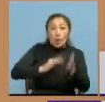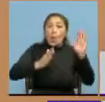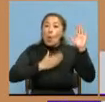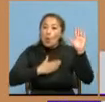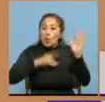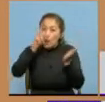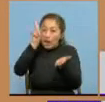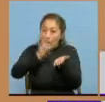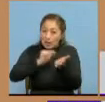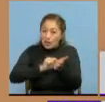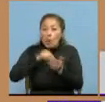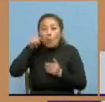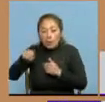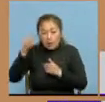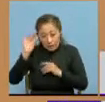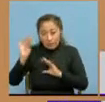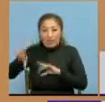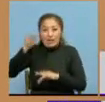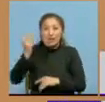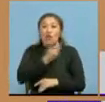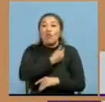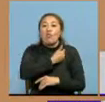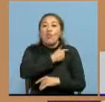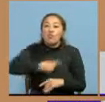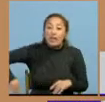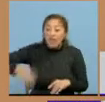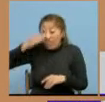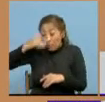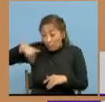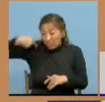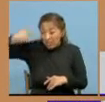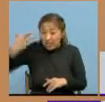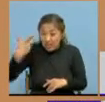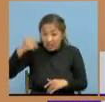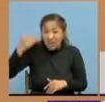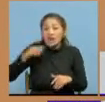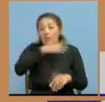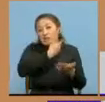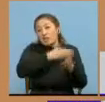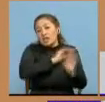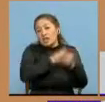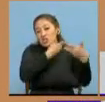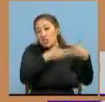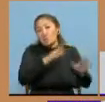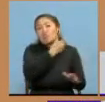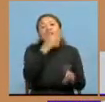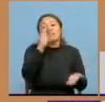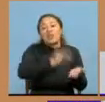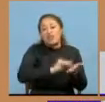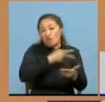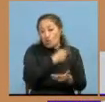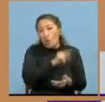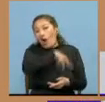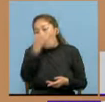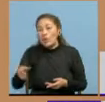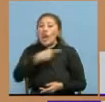legislatura como gobernador electo y 3 días después recién renunció al Senado diciendo ahora soy gobernador de Jujuy y no voy a ser